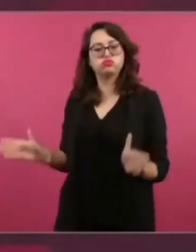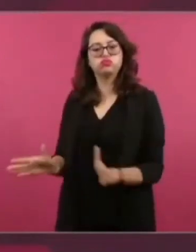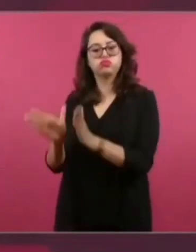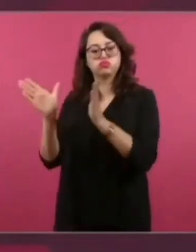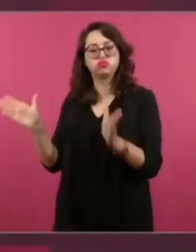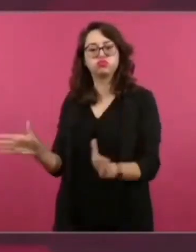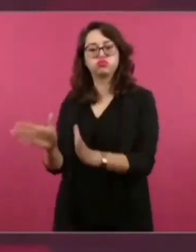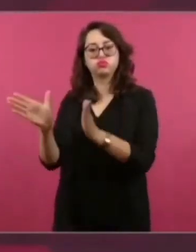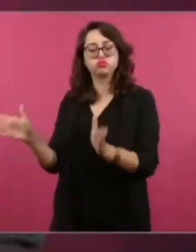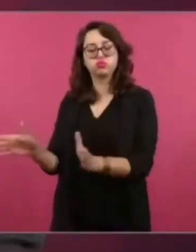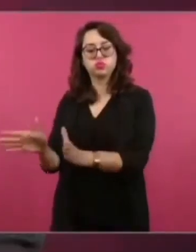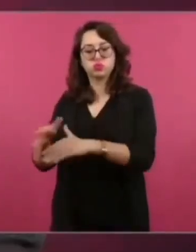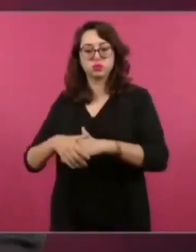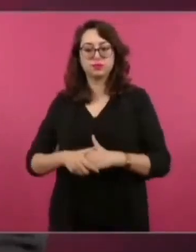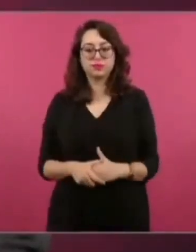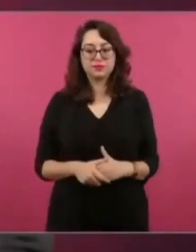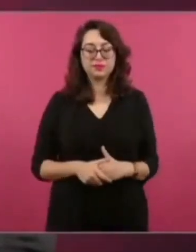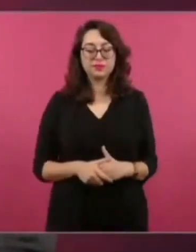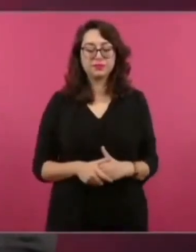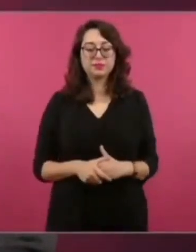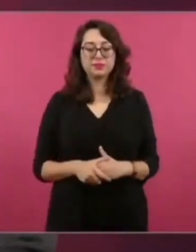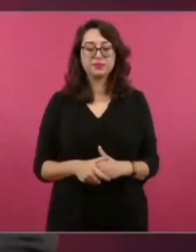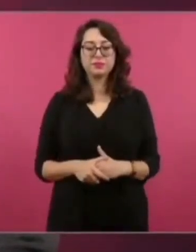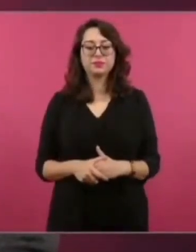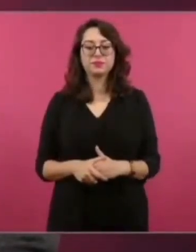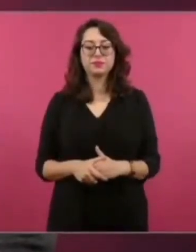Esto nos